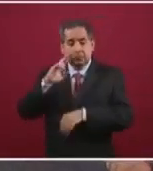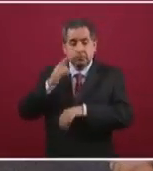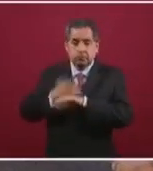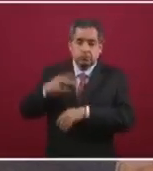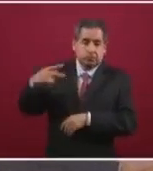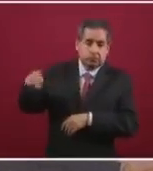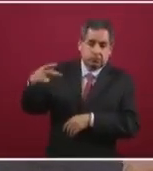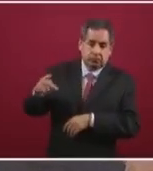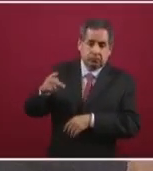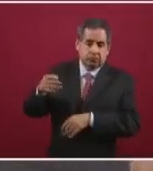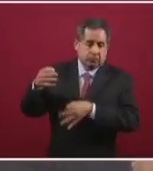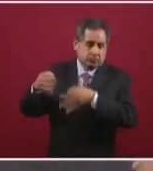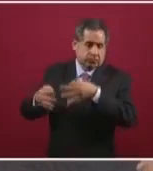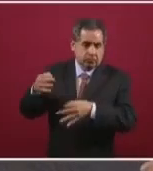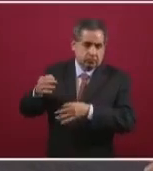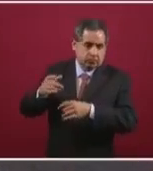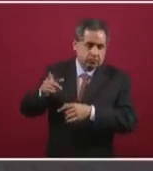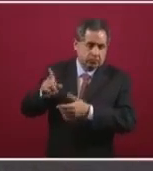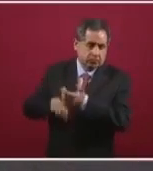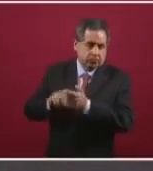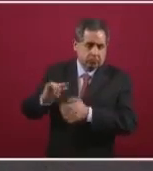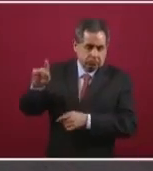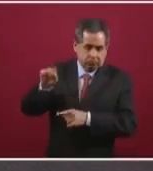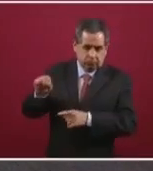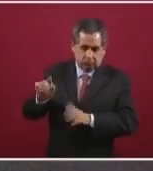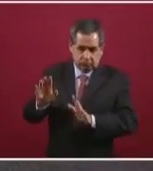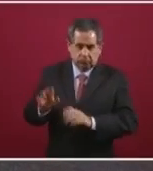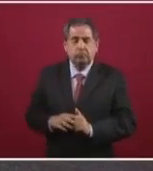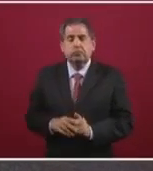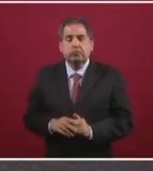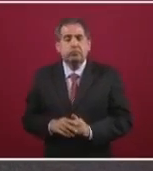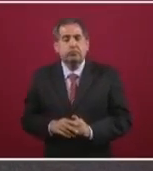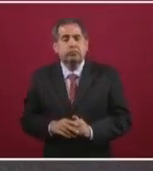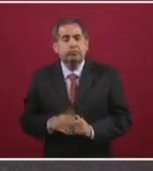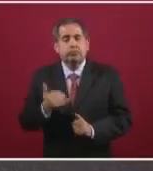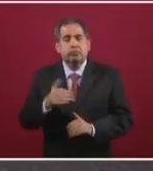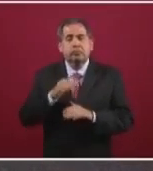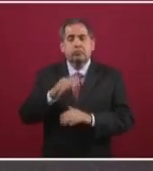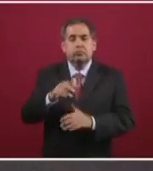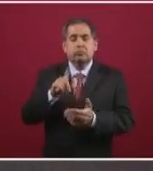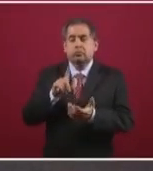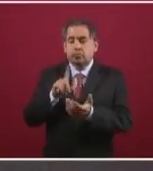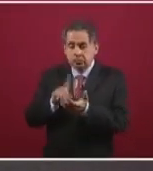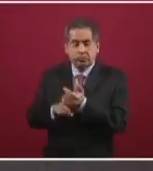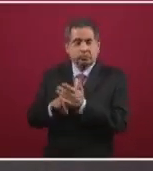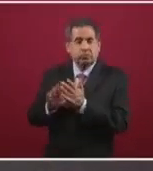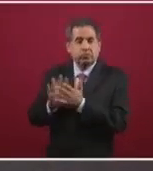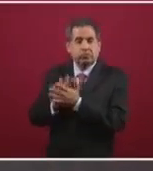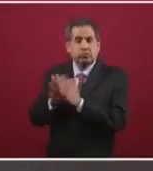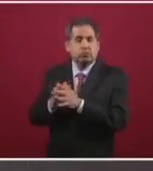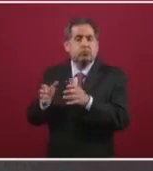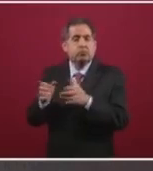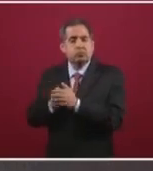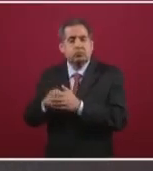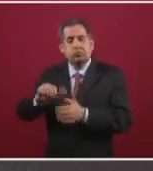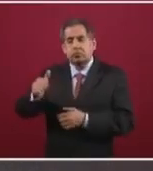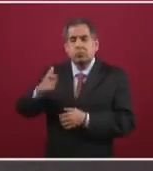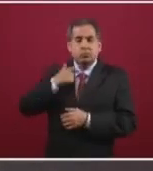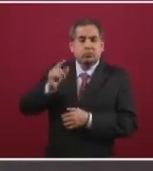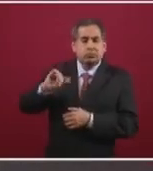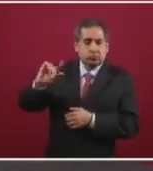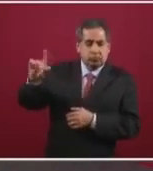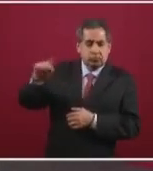judicial. Y acerca de el involucramiento de otros servidores